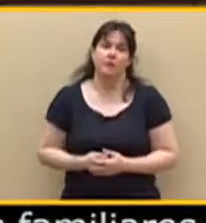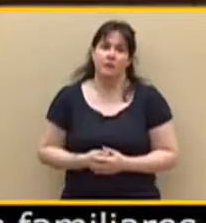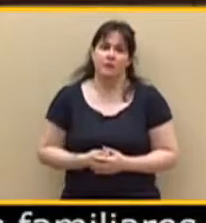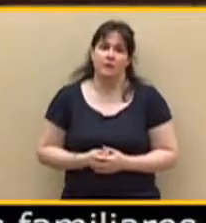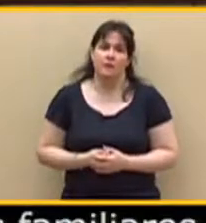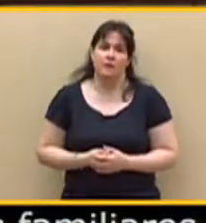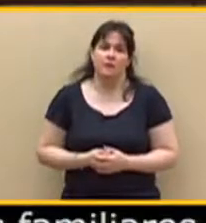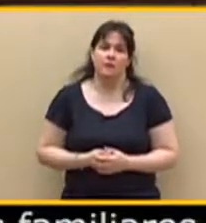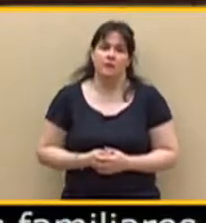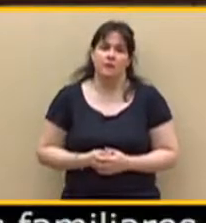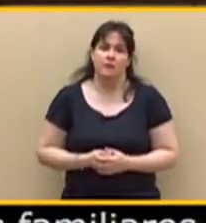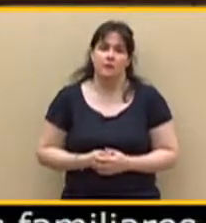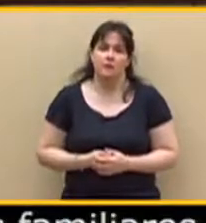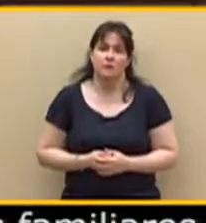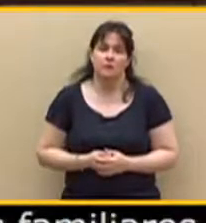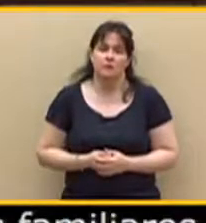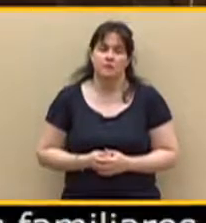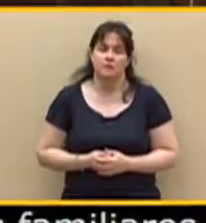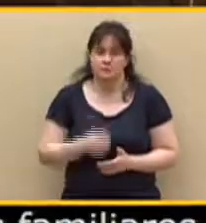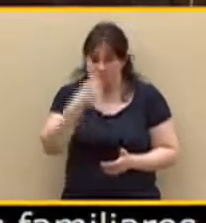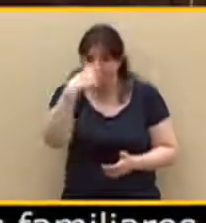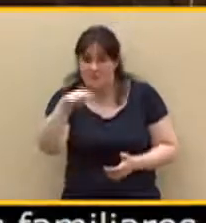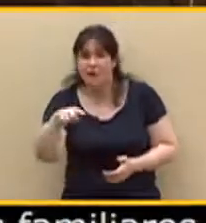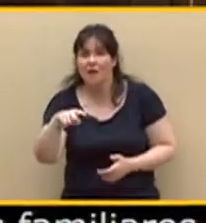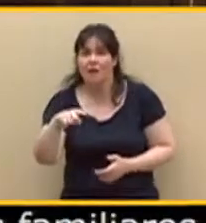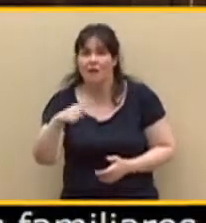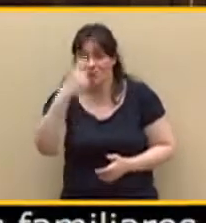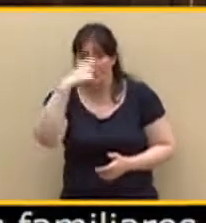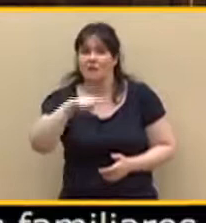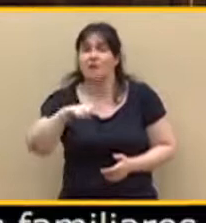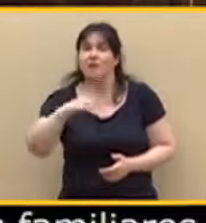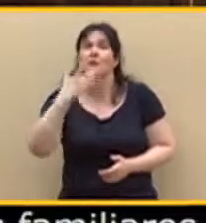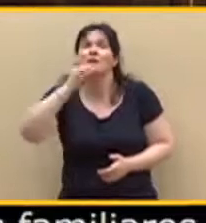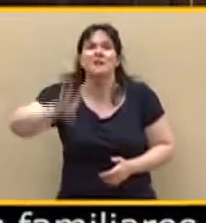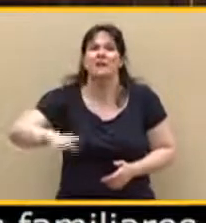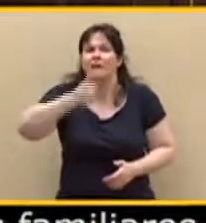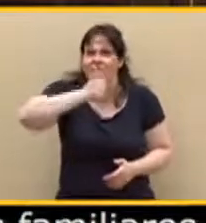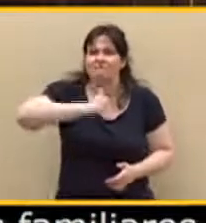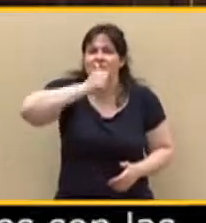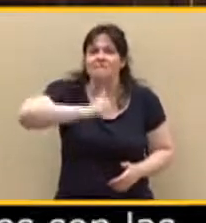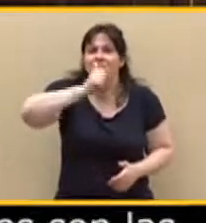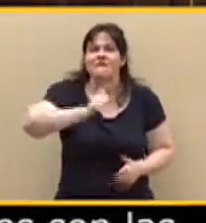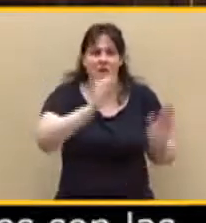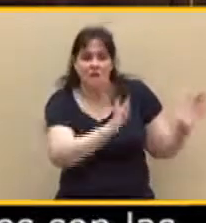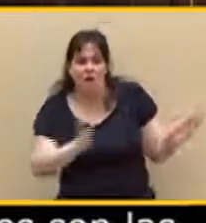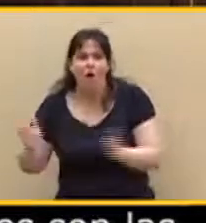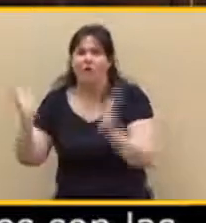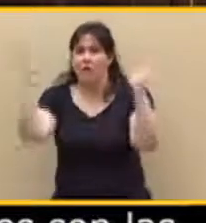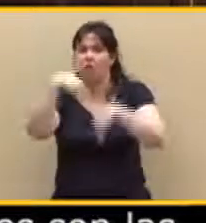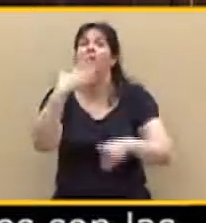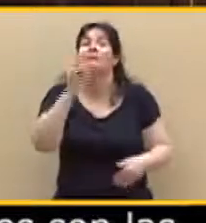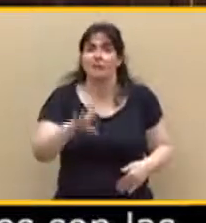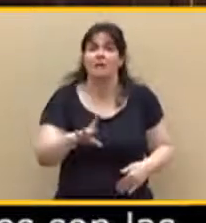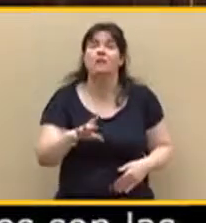¿saben, señorías, de quién son las espaldas que soportan todo este desorden? Son las espaldas de las mujeres de nuestro